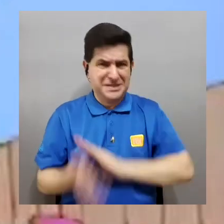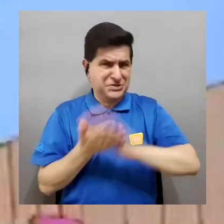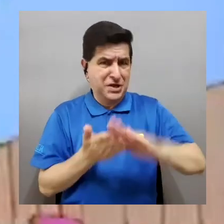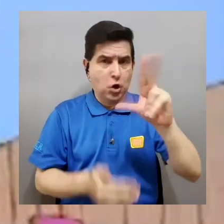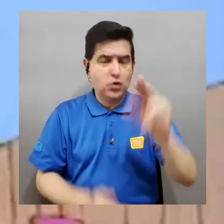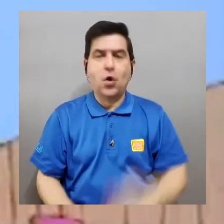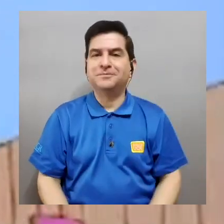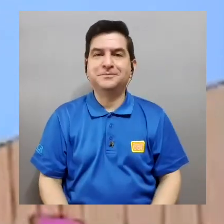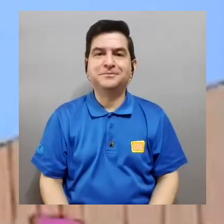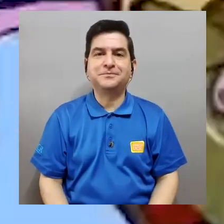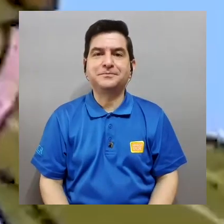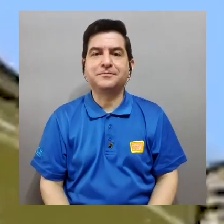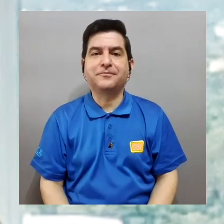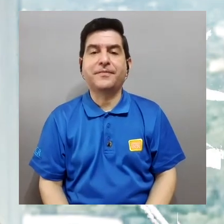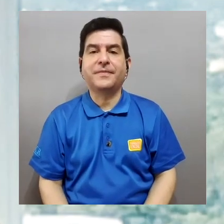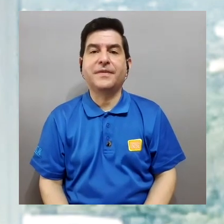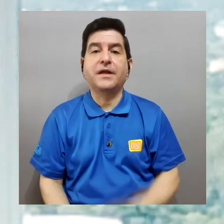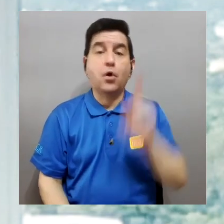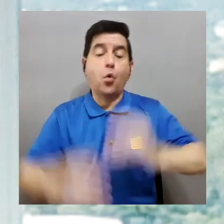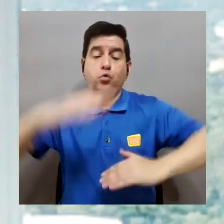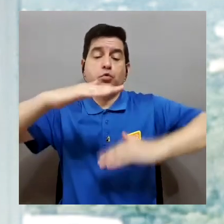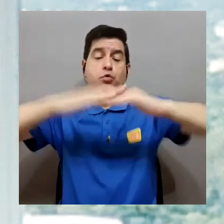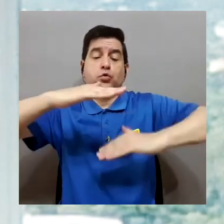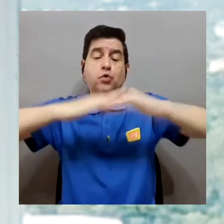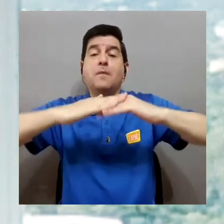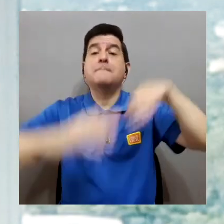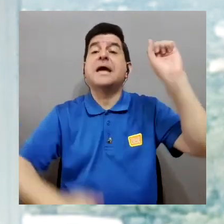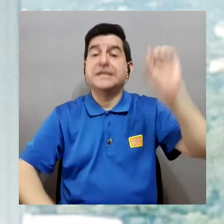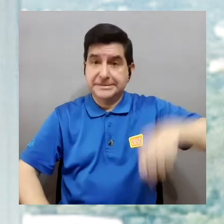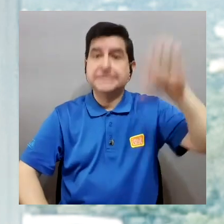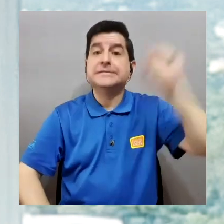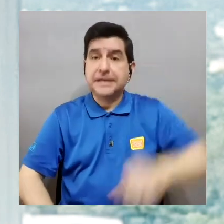decente. Entonces, el poner un tope sí sería